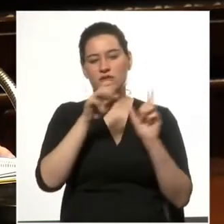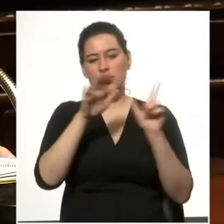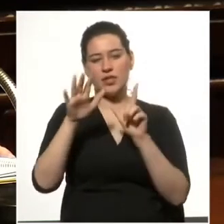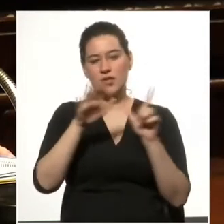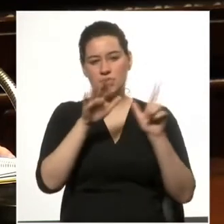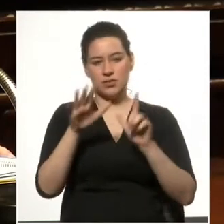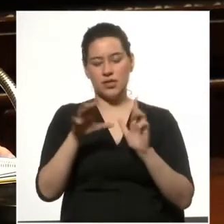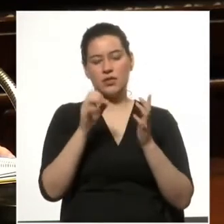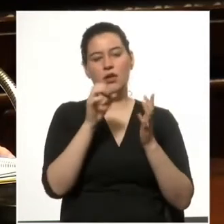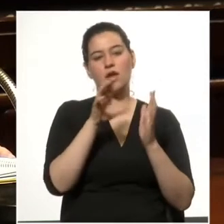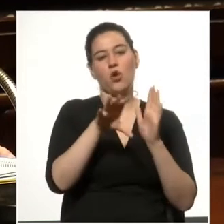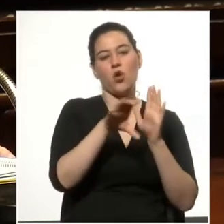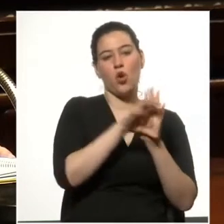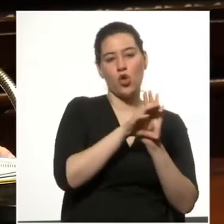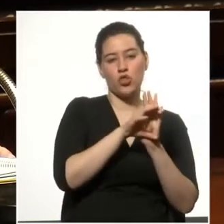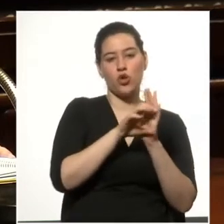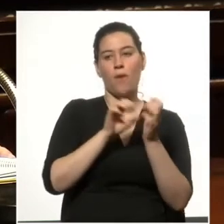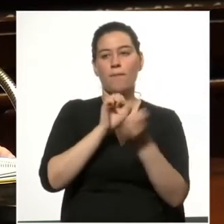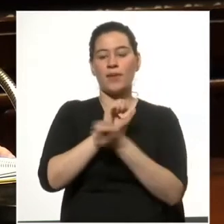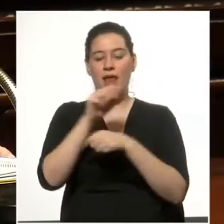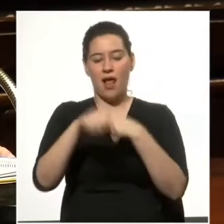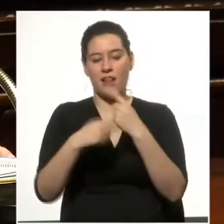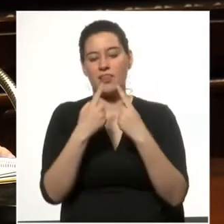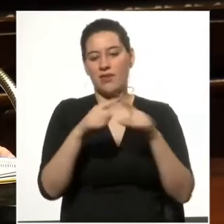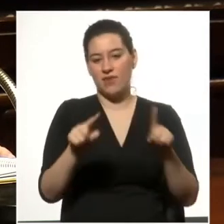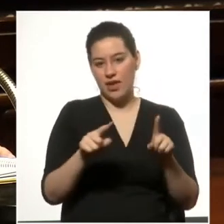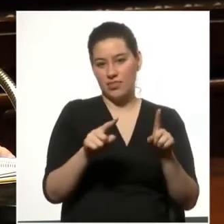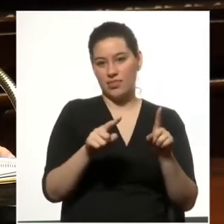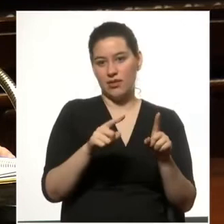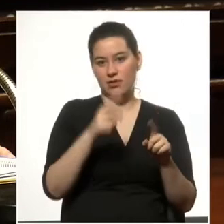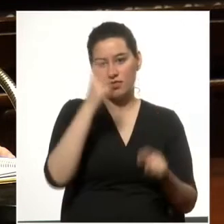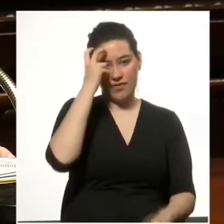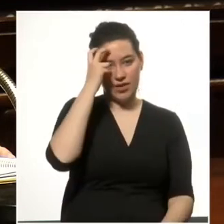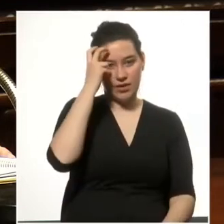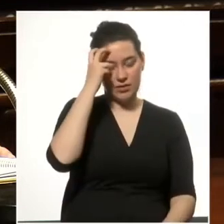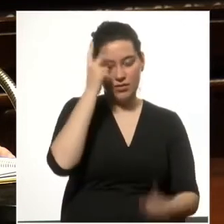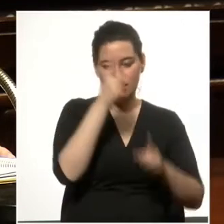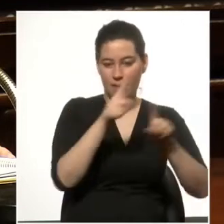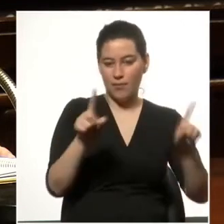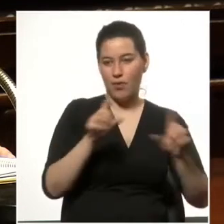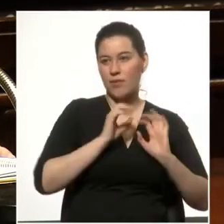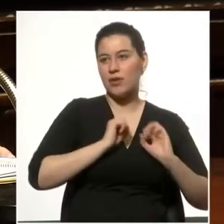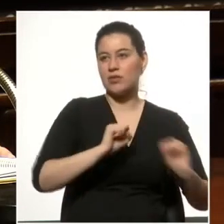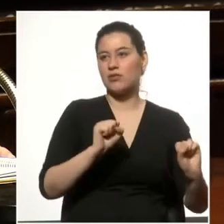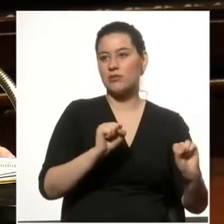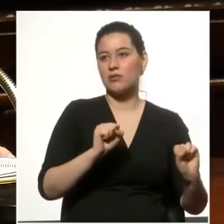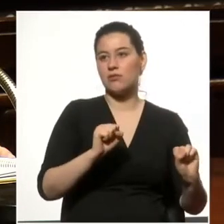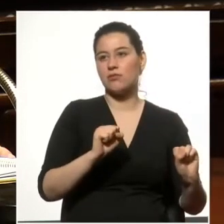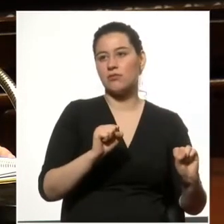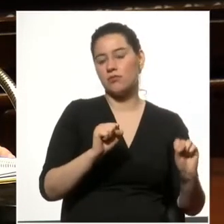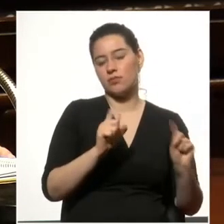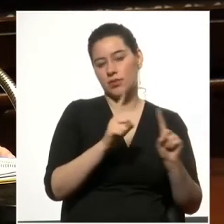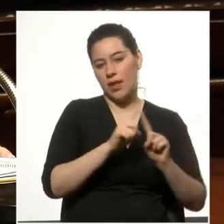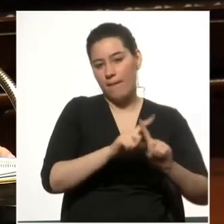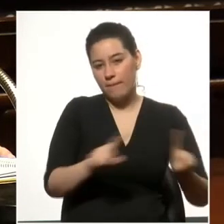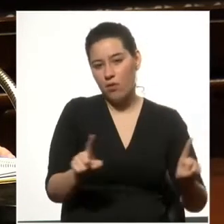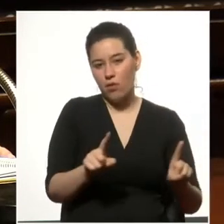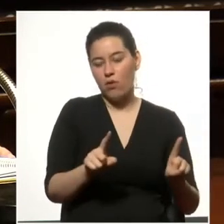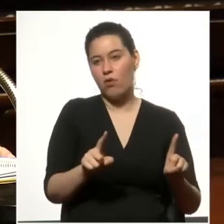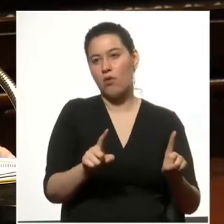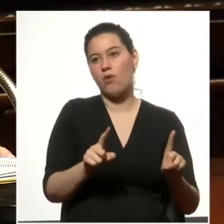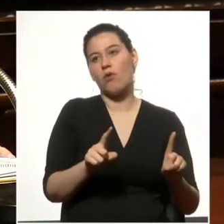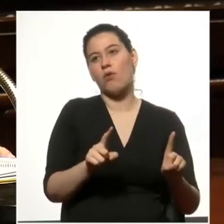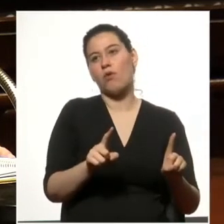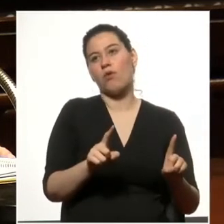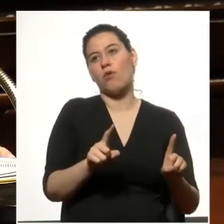Penal para con el doctor Tabaré Vázquez, tampoco para con el doctor Miguel Ángel Toma, tampoco tiene los mismos